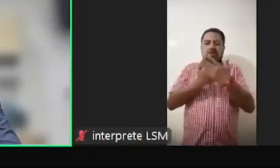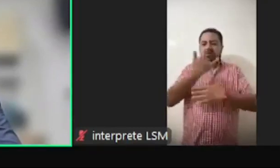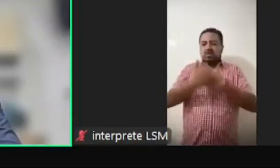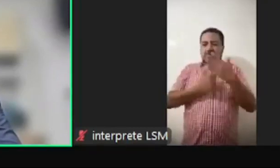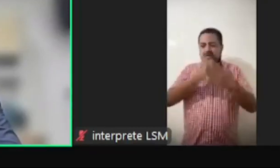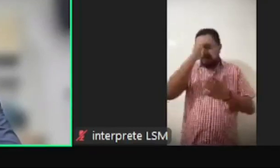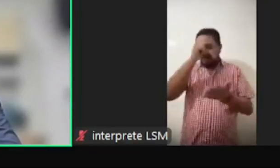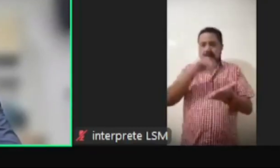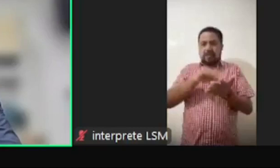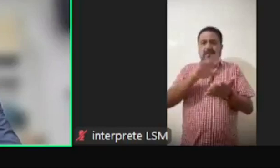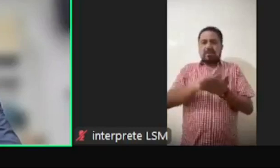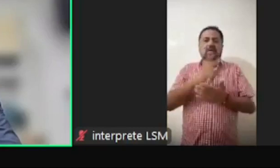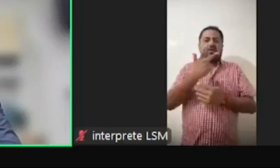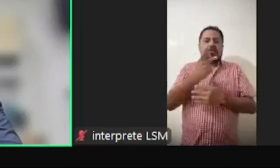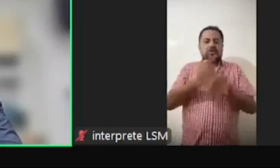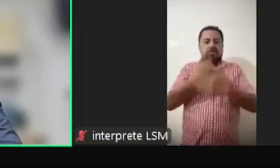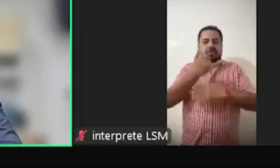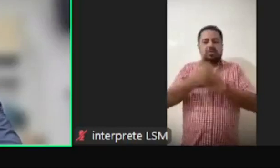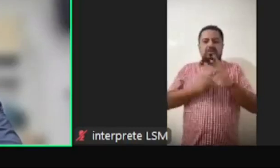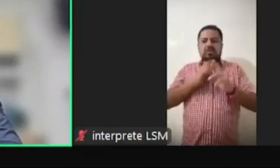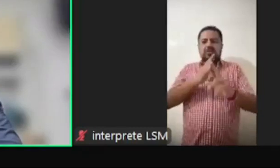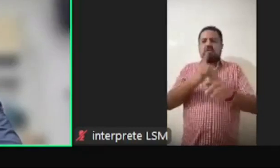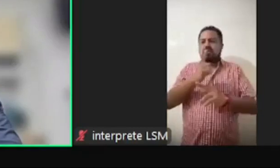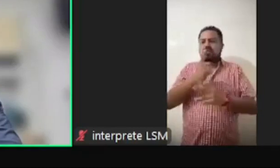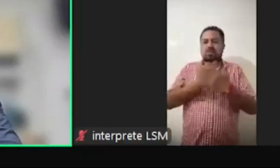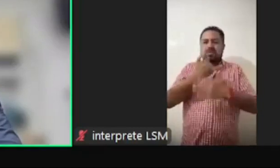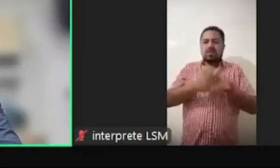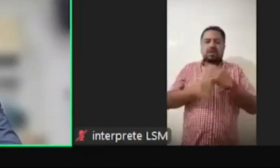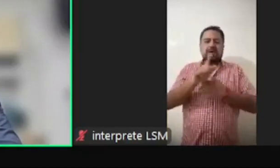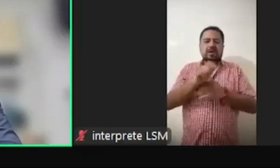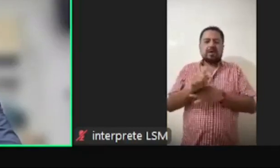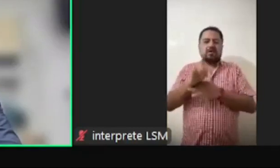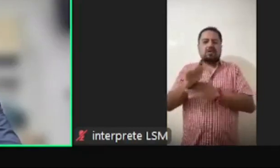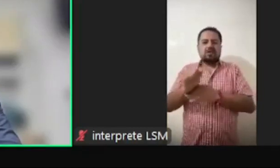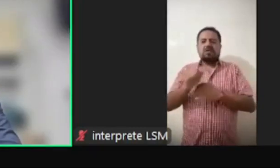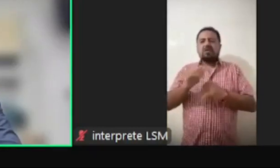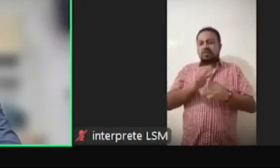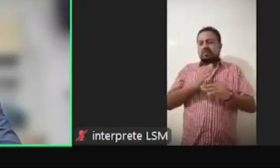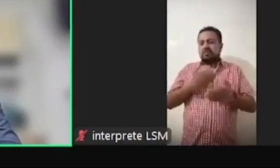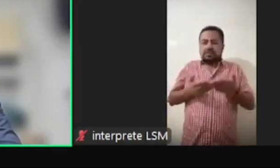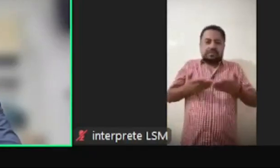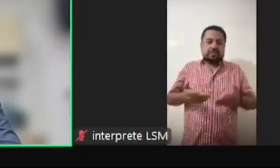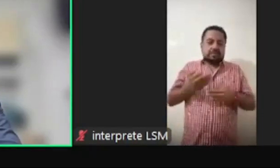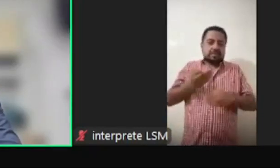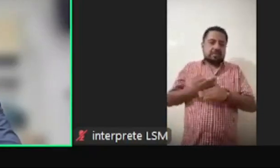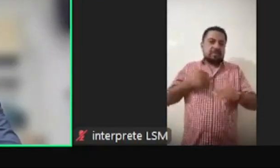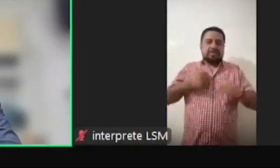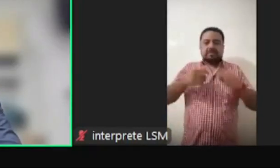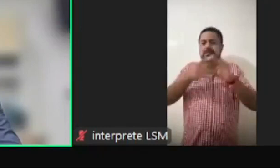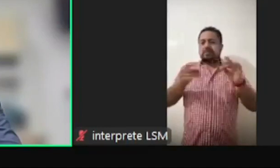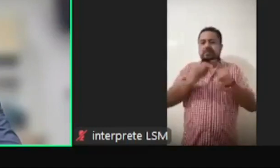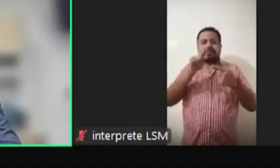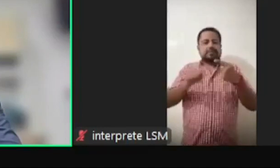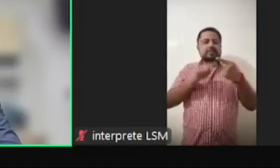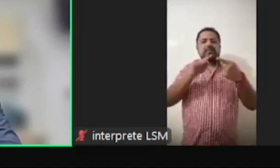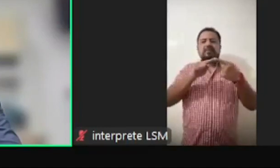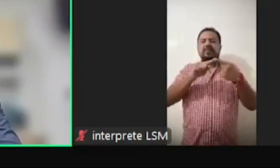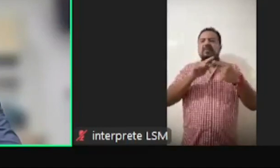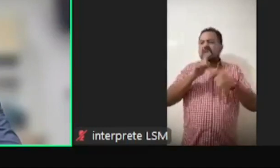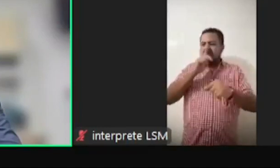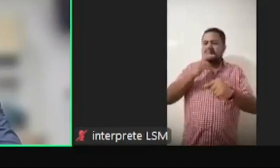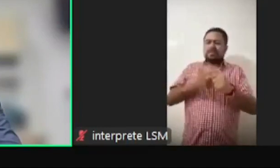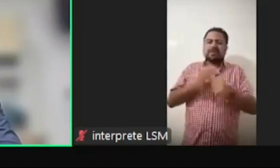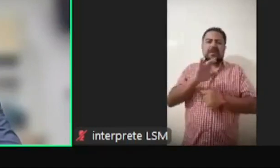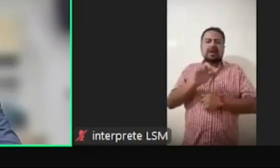plenario, 8 proyectos de resolución y un proyecto de laudo, los cuales a continuación preciso. En el primer asunto, la parte actual es Carlos